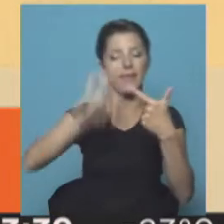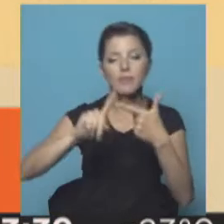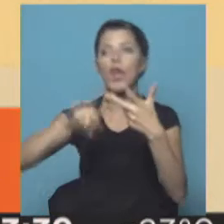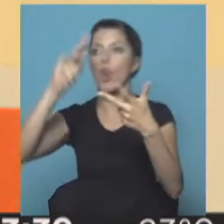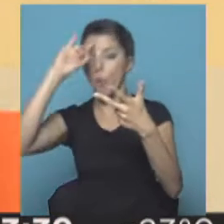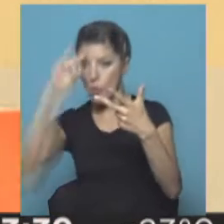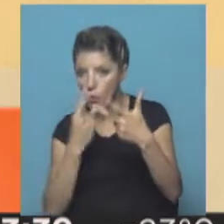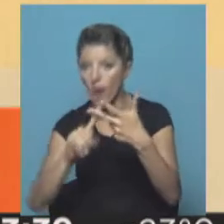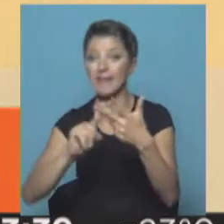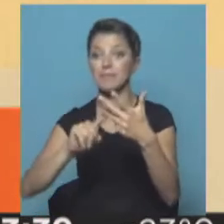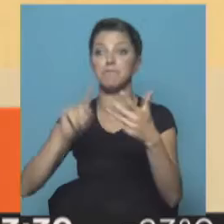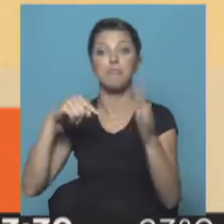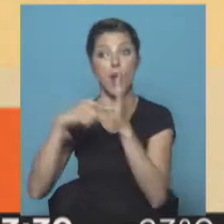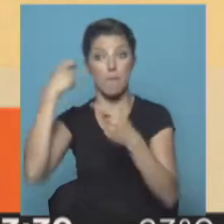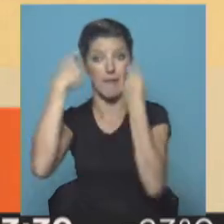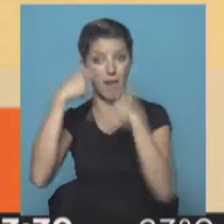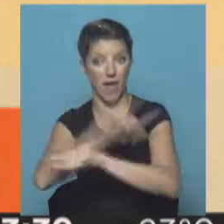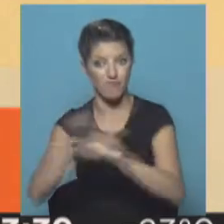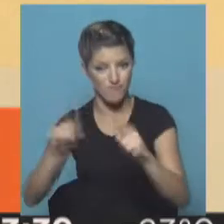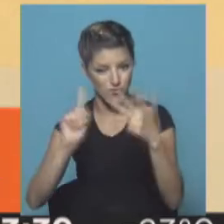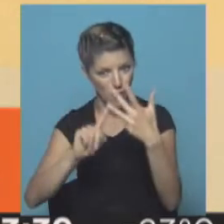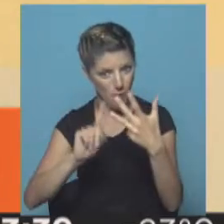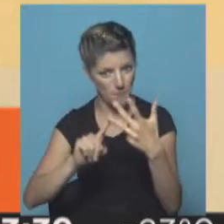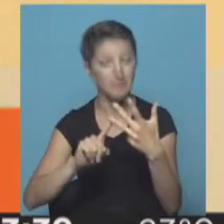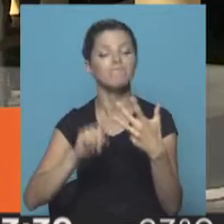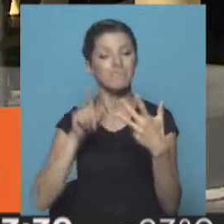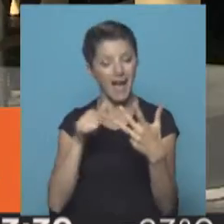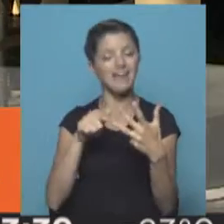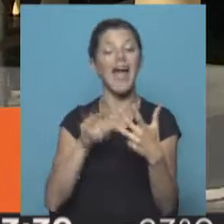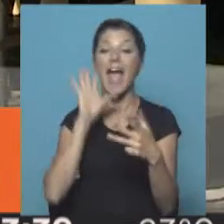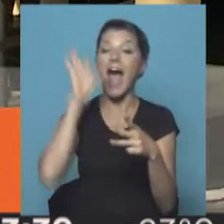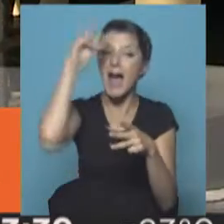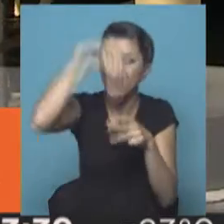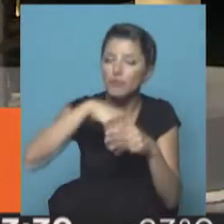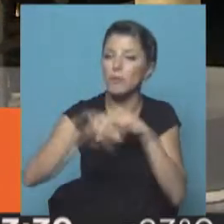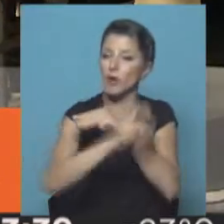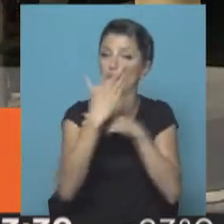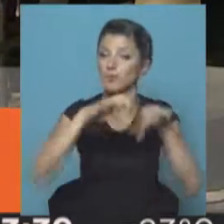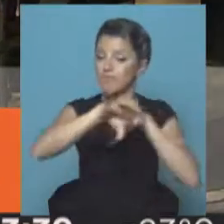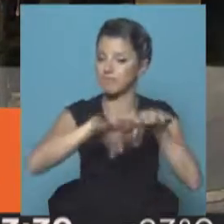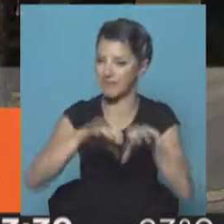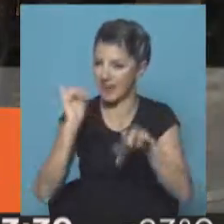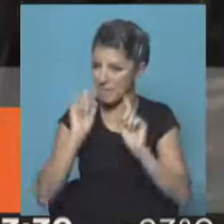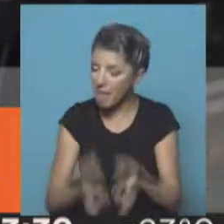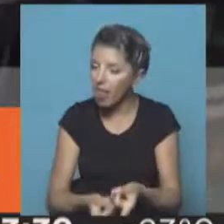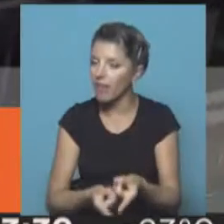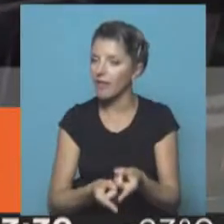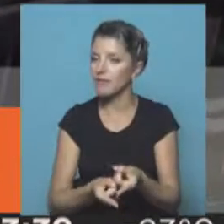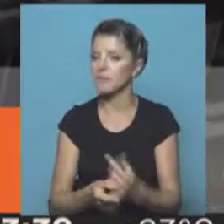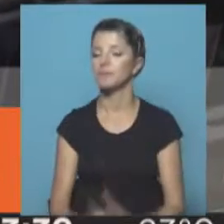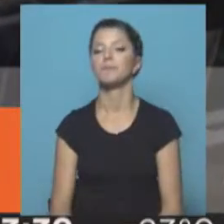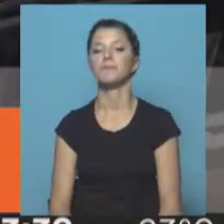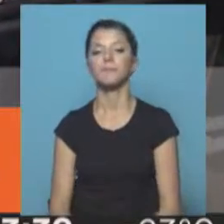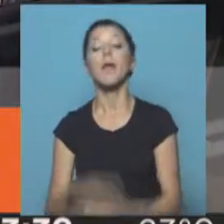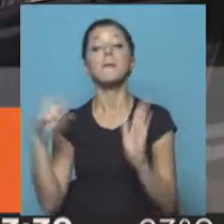Uruguay y no con Paraguay. También ahí tenés una división interna dentro del Mercosur. Pero efectivamente es la oposición la